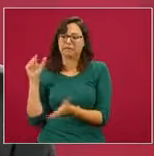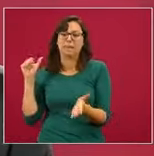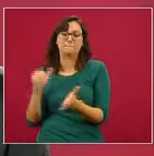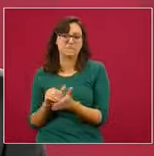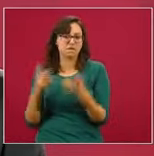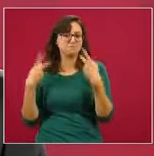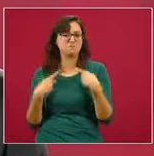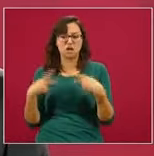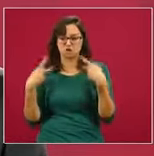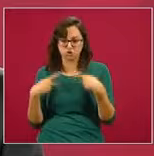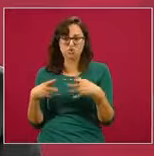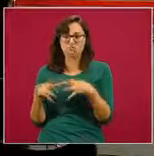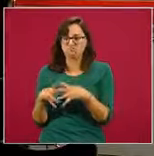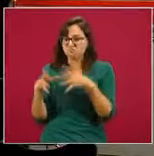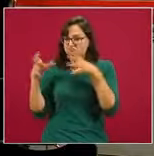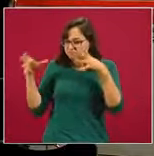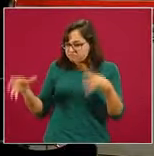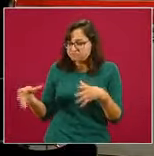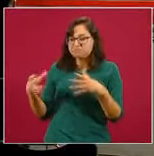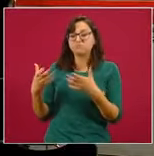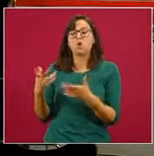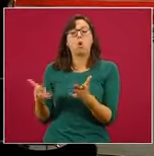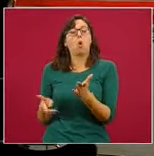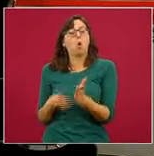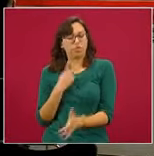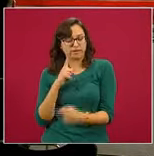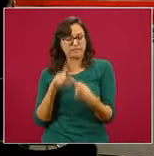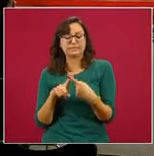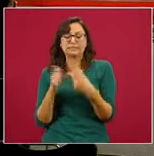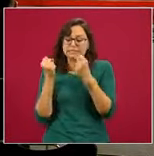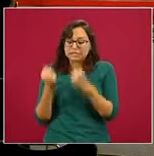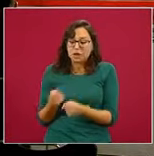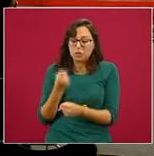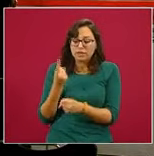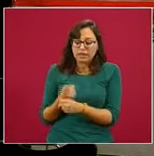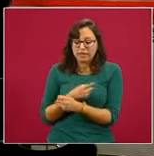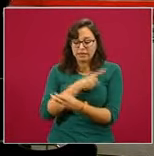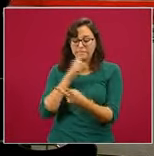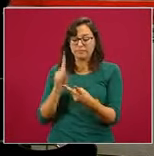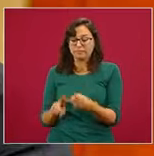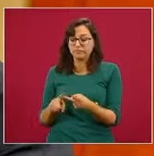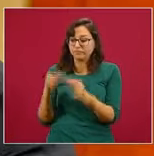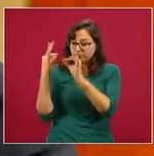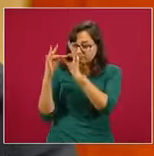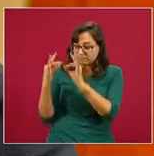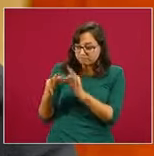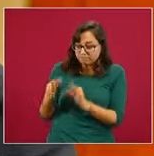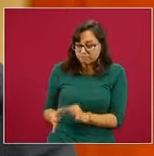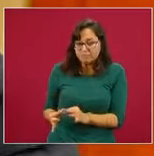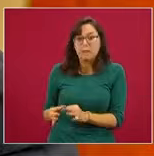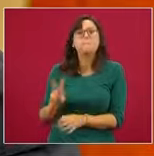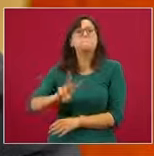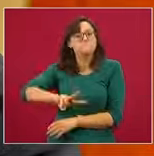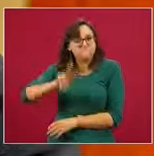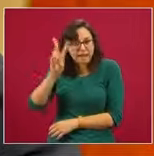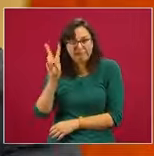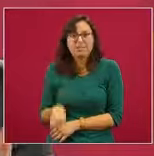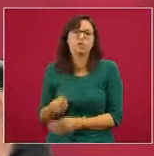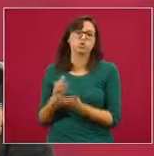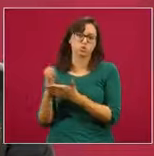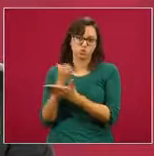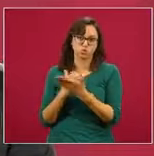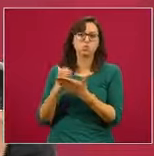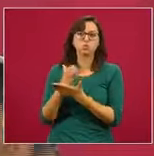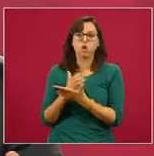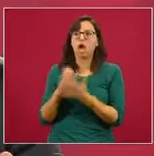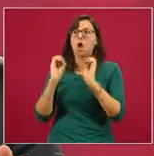30,000 personas, nuevamente seguridad y además eficacia, ya con el blanco de